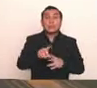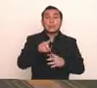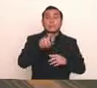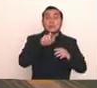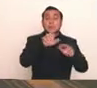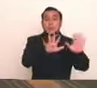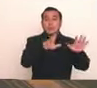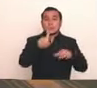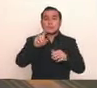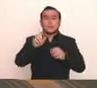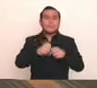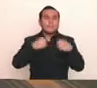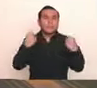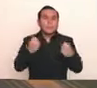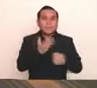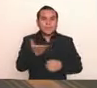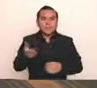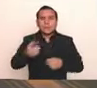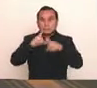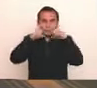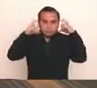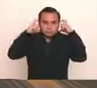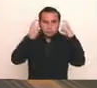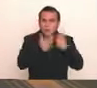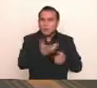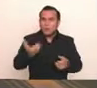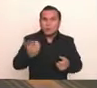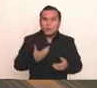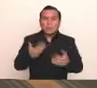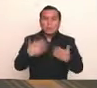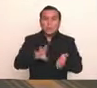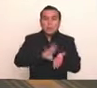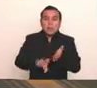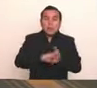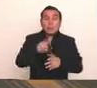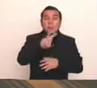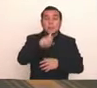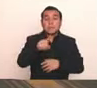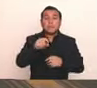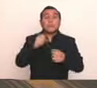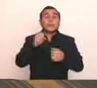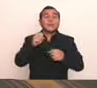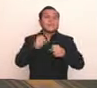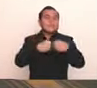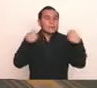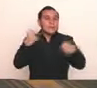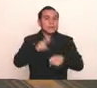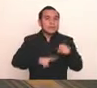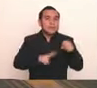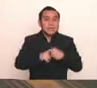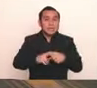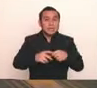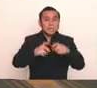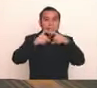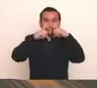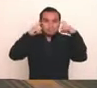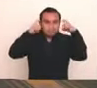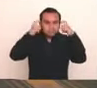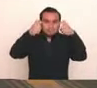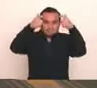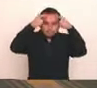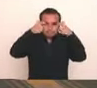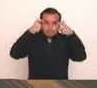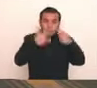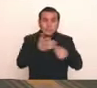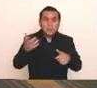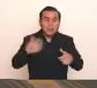protección personal en toda la red hospitalaria hemos invertido aproximadamente 21 millones de dólares en gorros zapateras guantes de látex